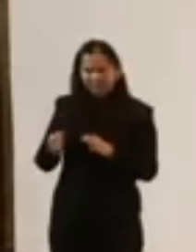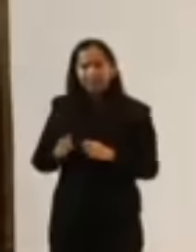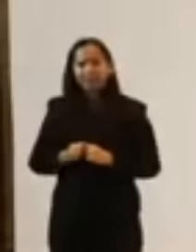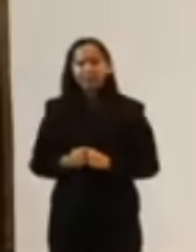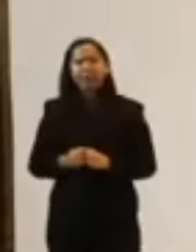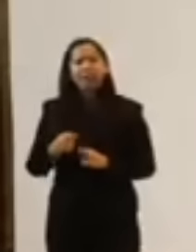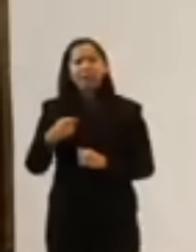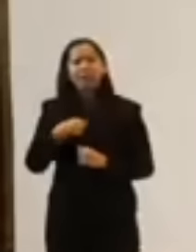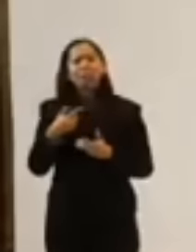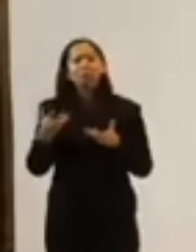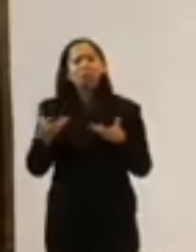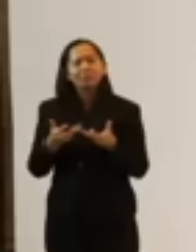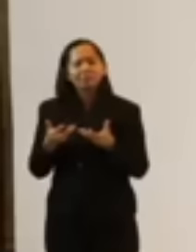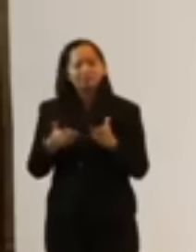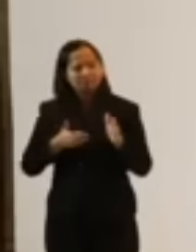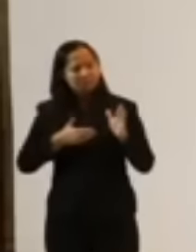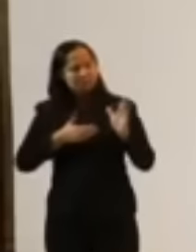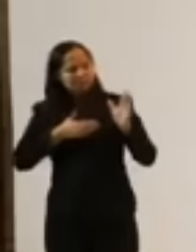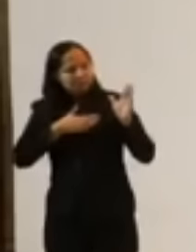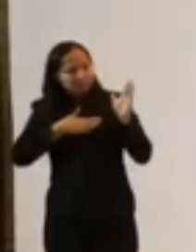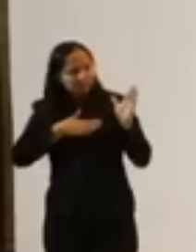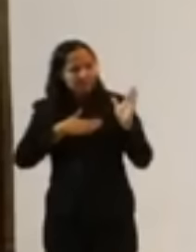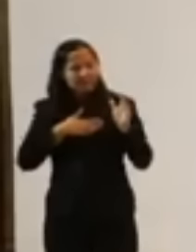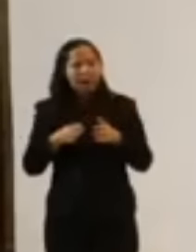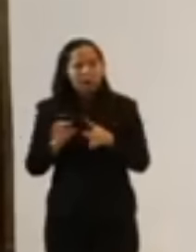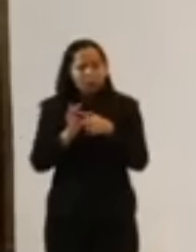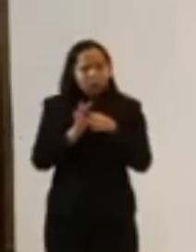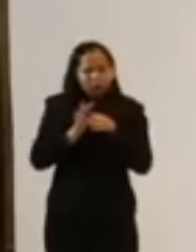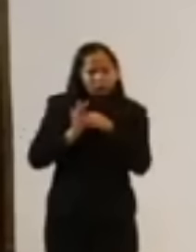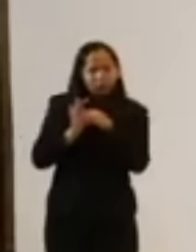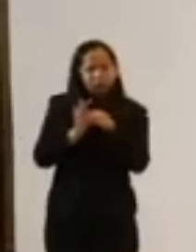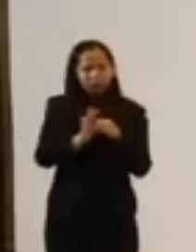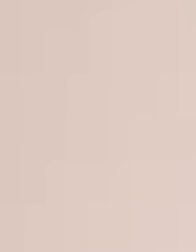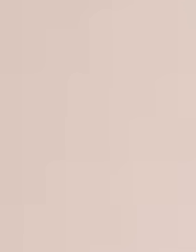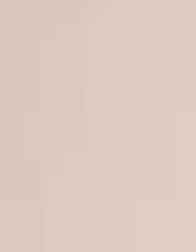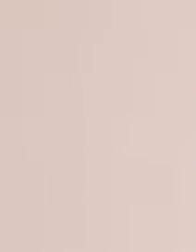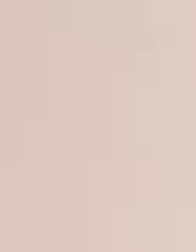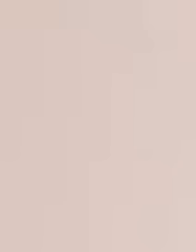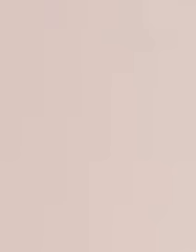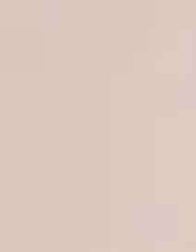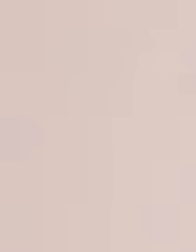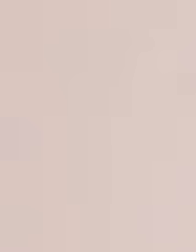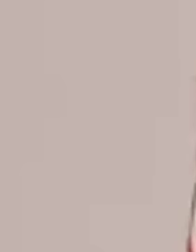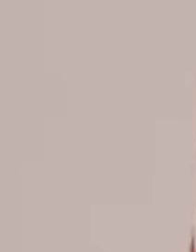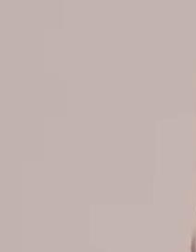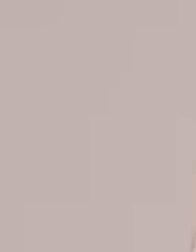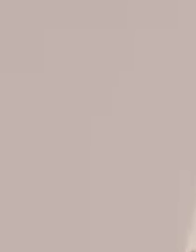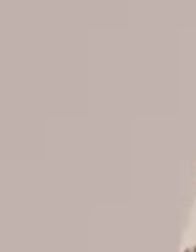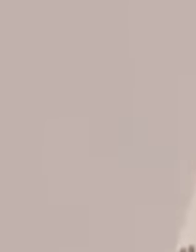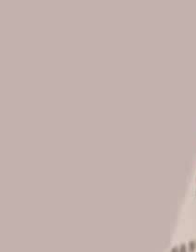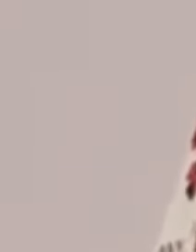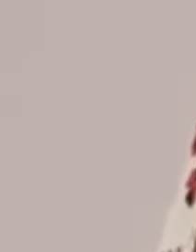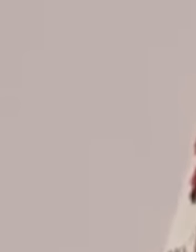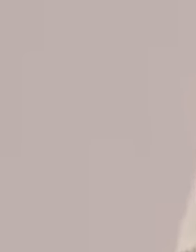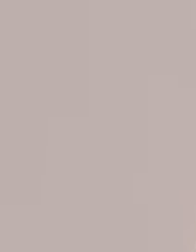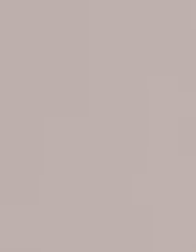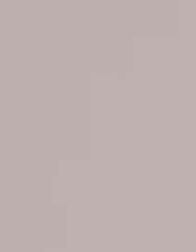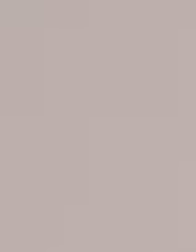el pacto, voy a hacer esta alianza con la doctora Claudia Sheinbaum.